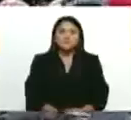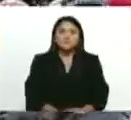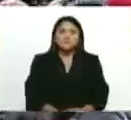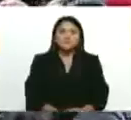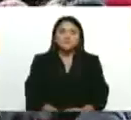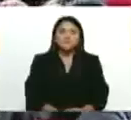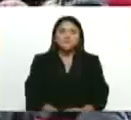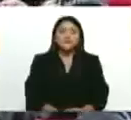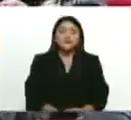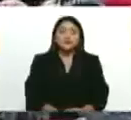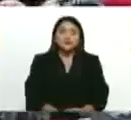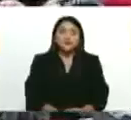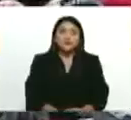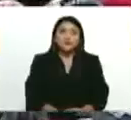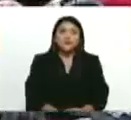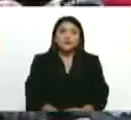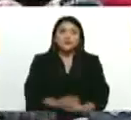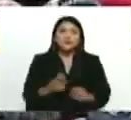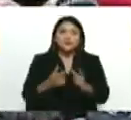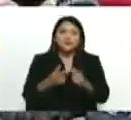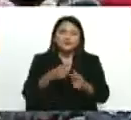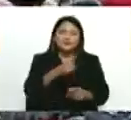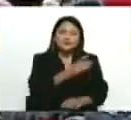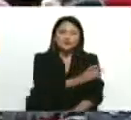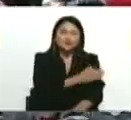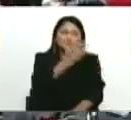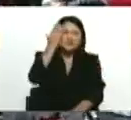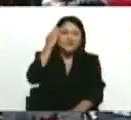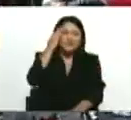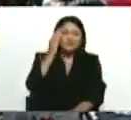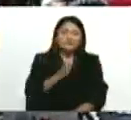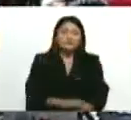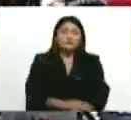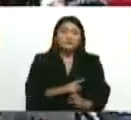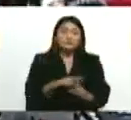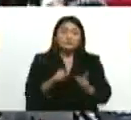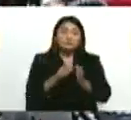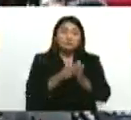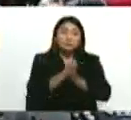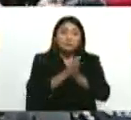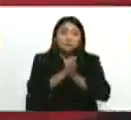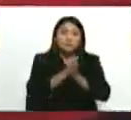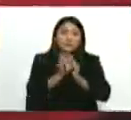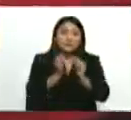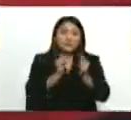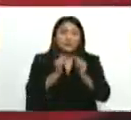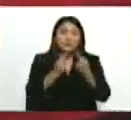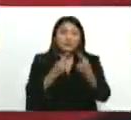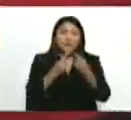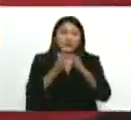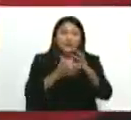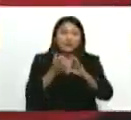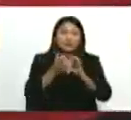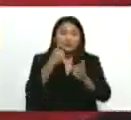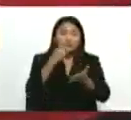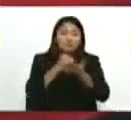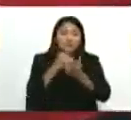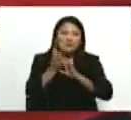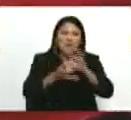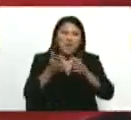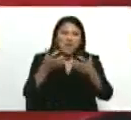Entonces, ellos saben, pero andan armando escándalo para ver si levantan